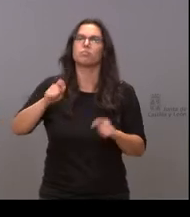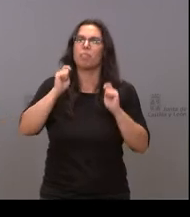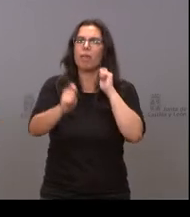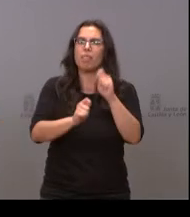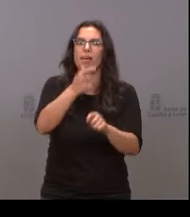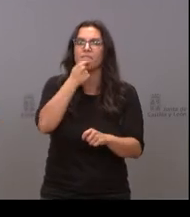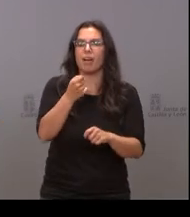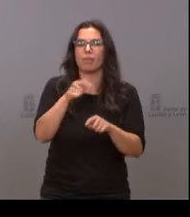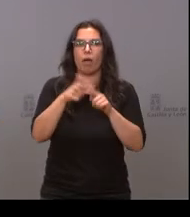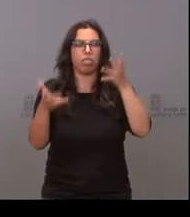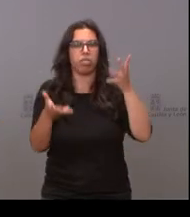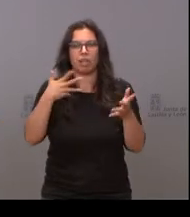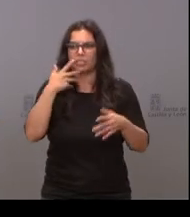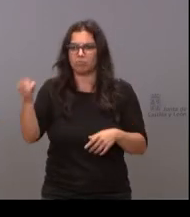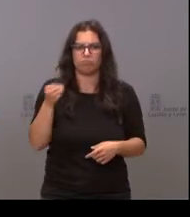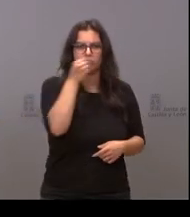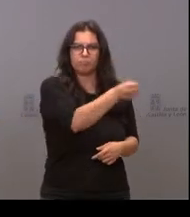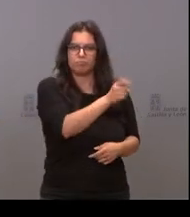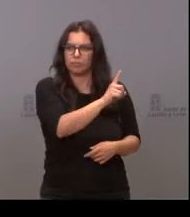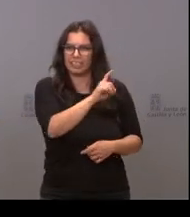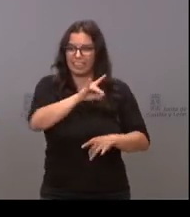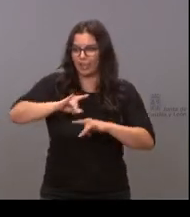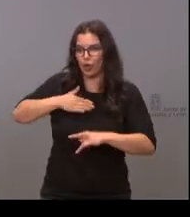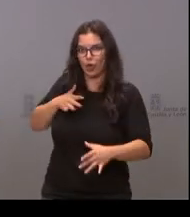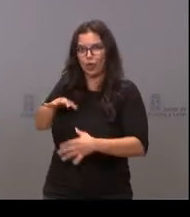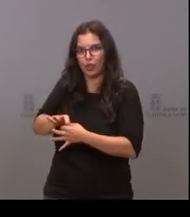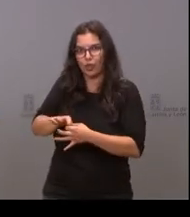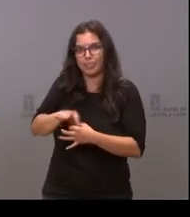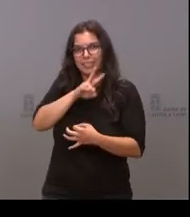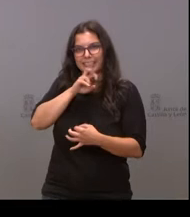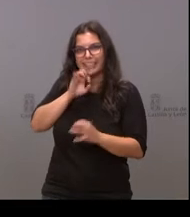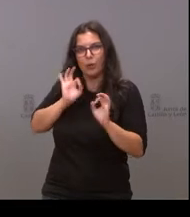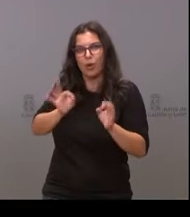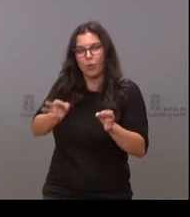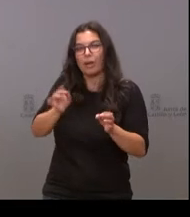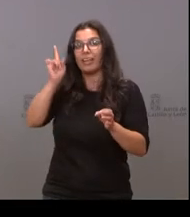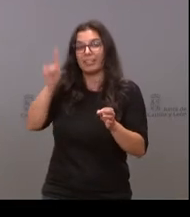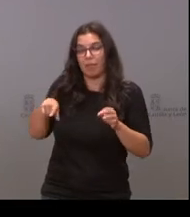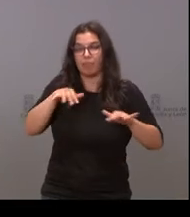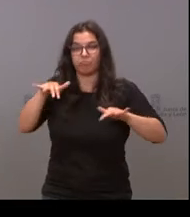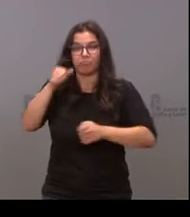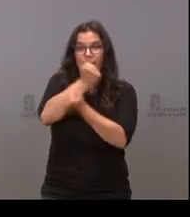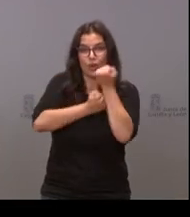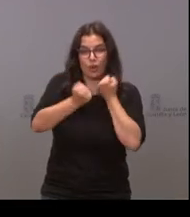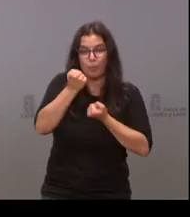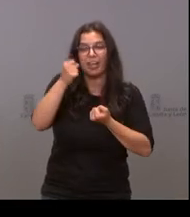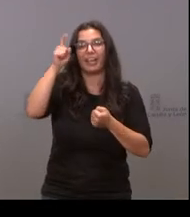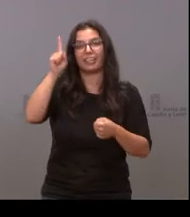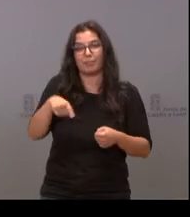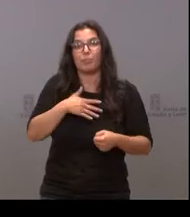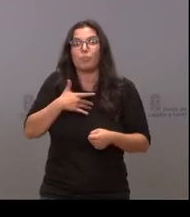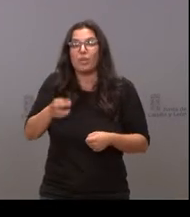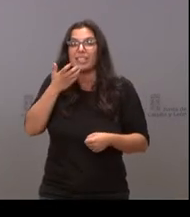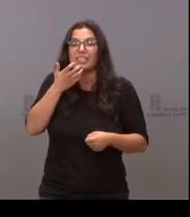que no se les ubiquen que sigan en su territorio y por otra parte generar actividad económica y generar incluso la